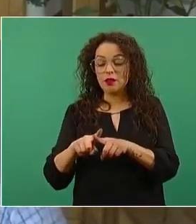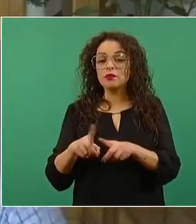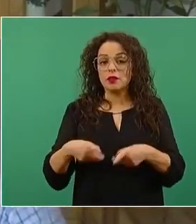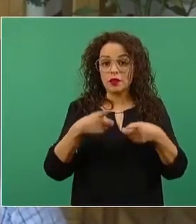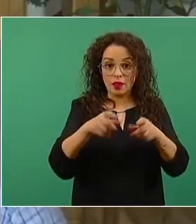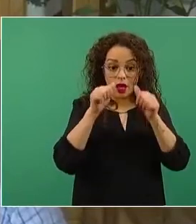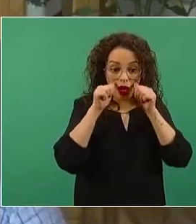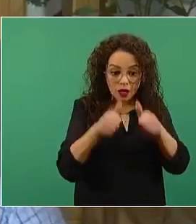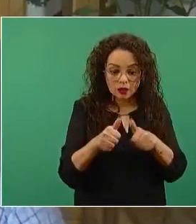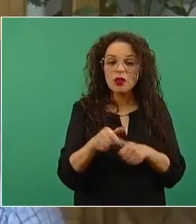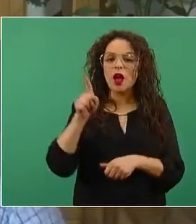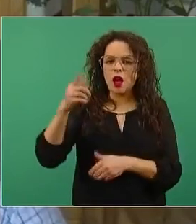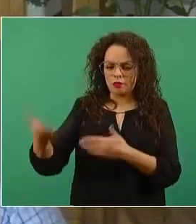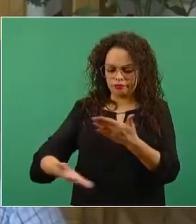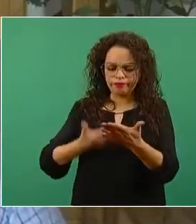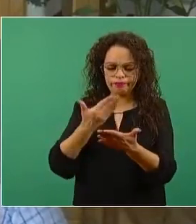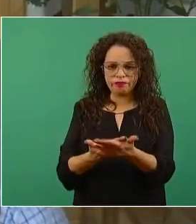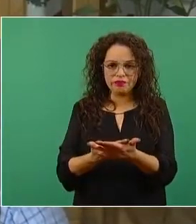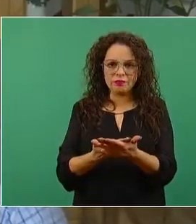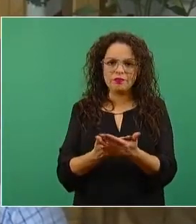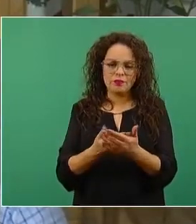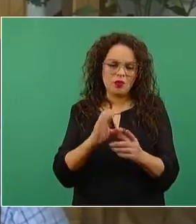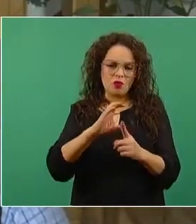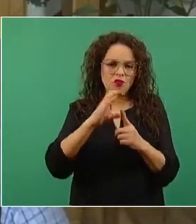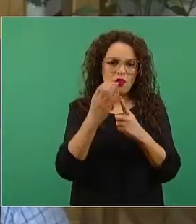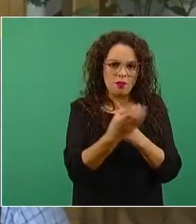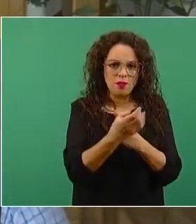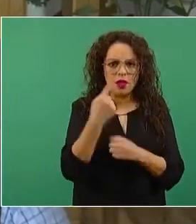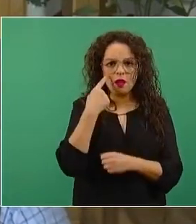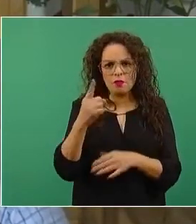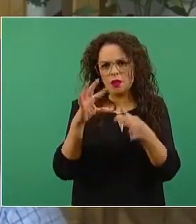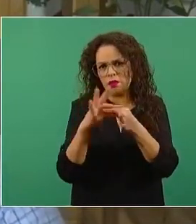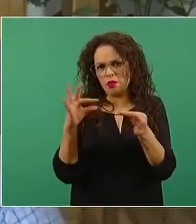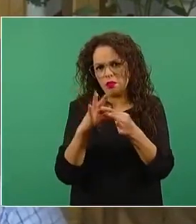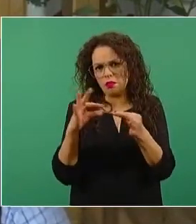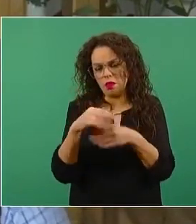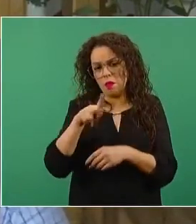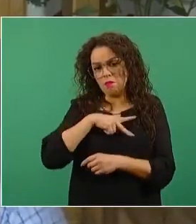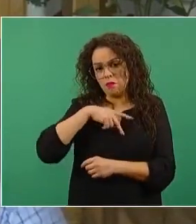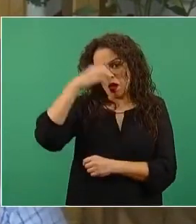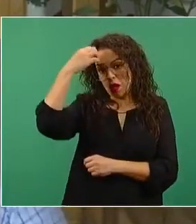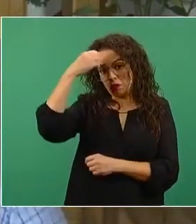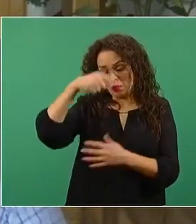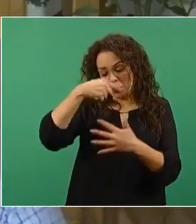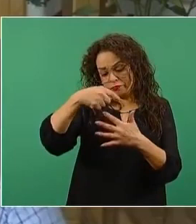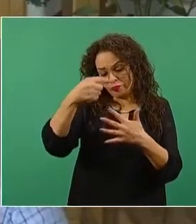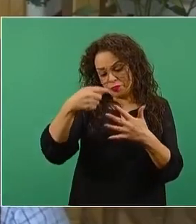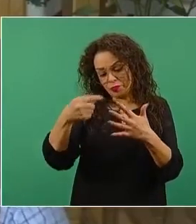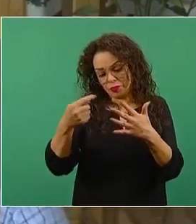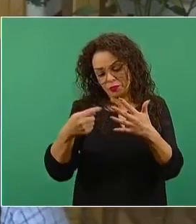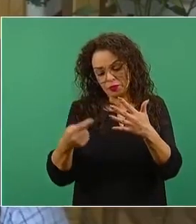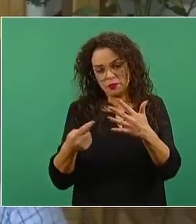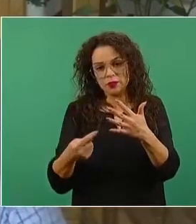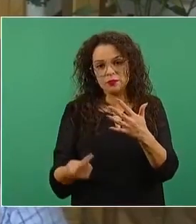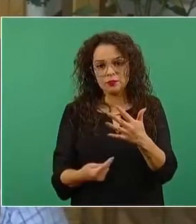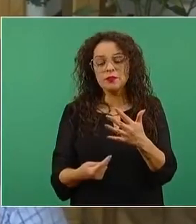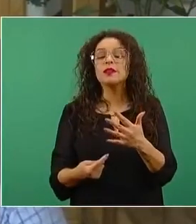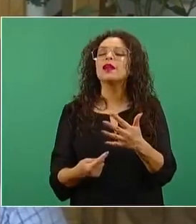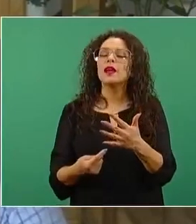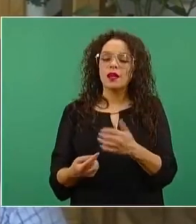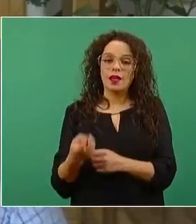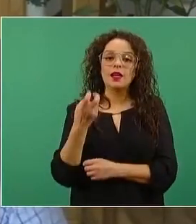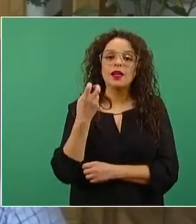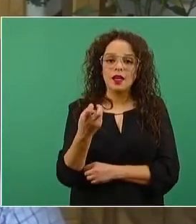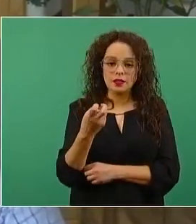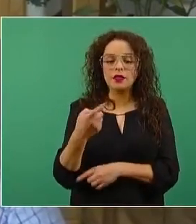el caso, lo presentan ante este comité y en su expertise y obviamente con el expertise federal se lleva a cabo